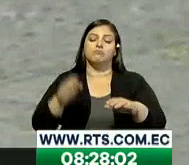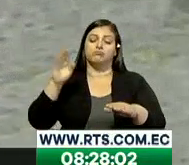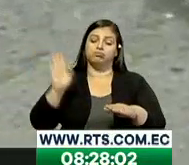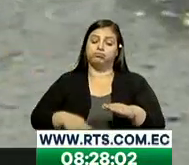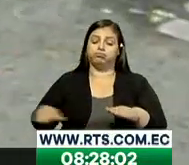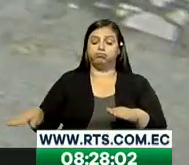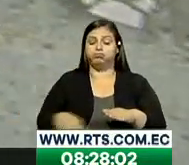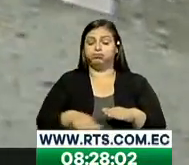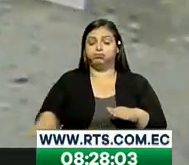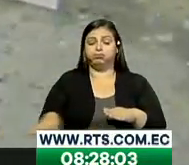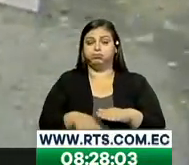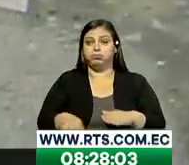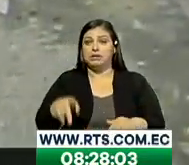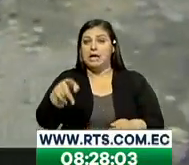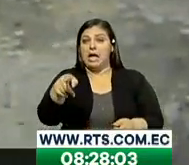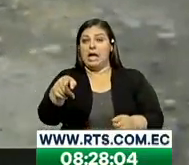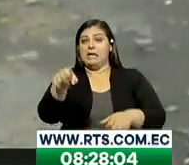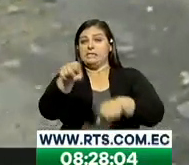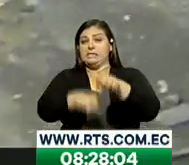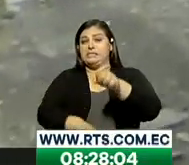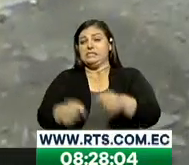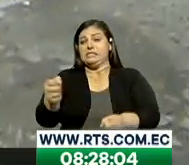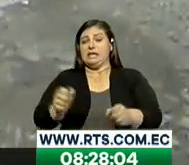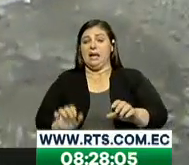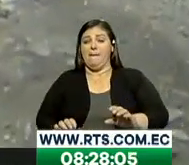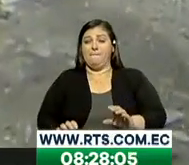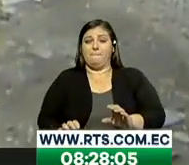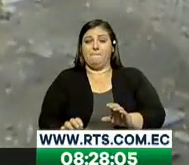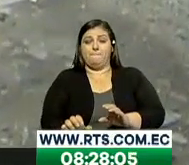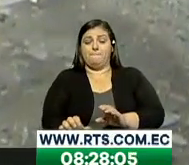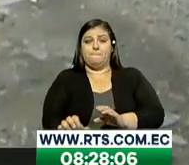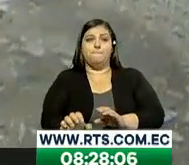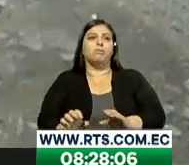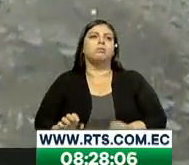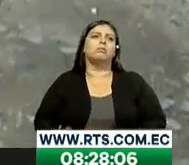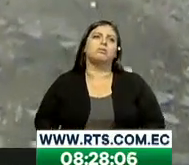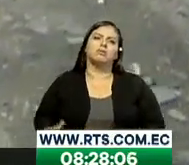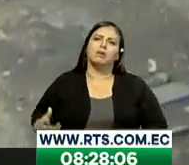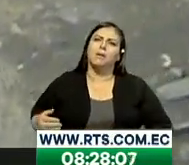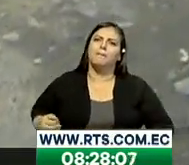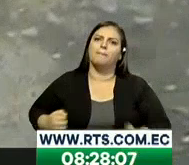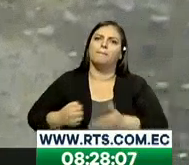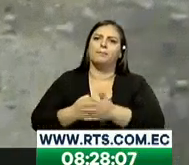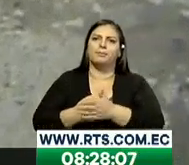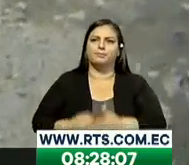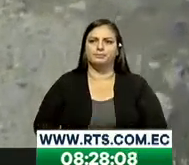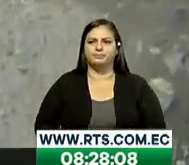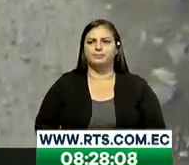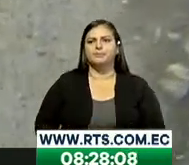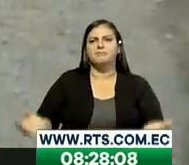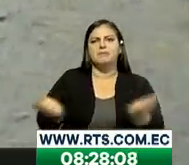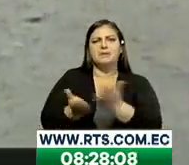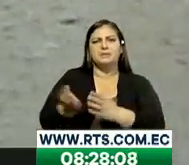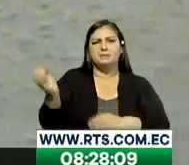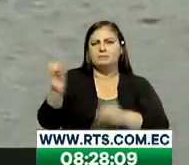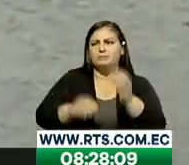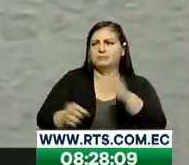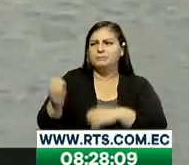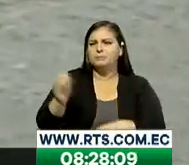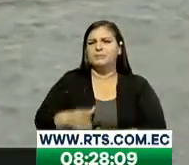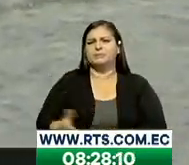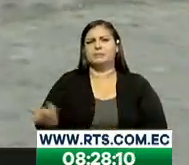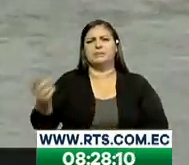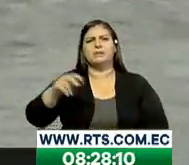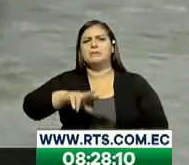que viene atrás se les va encima. Entonces, tricimotos también, es un problema grande, la basura, la delincuencia, deberían de tomarnos un poco